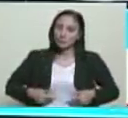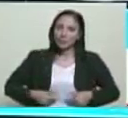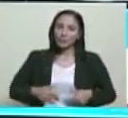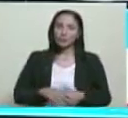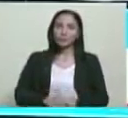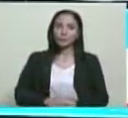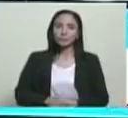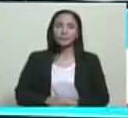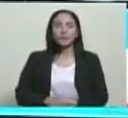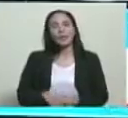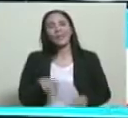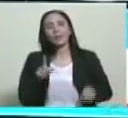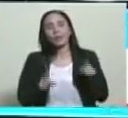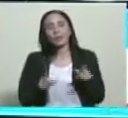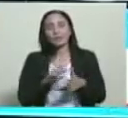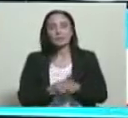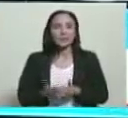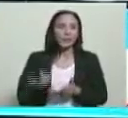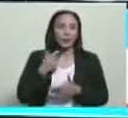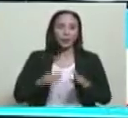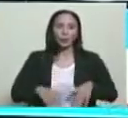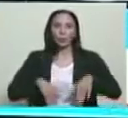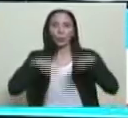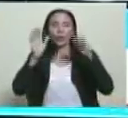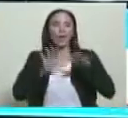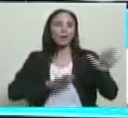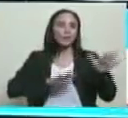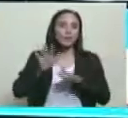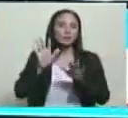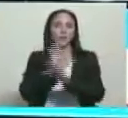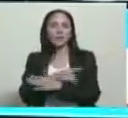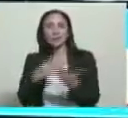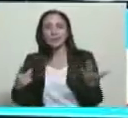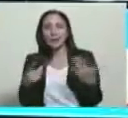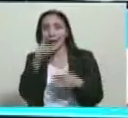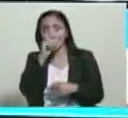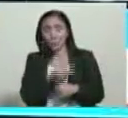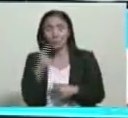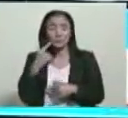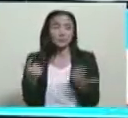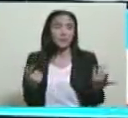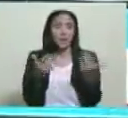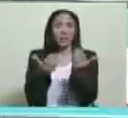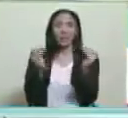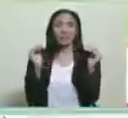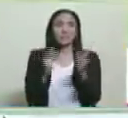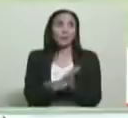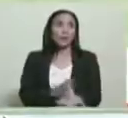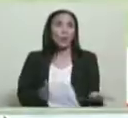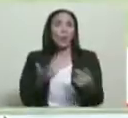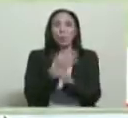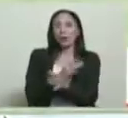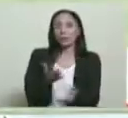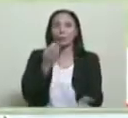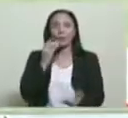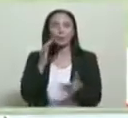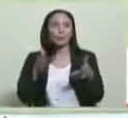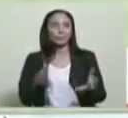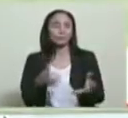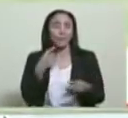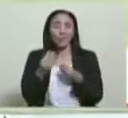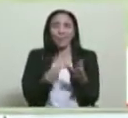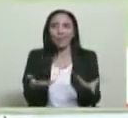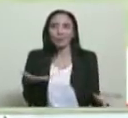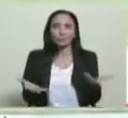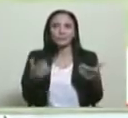hay un joven que está creciendo, 15 y 16 años, y está en la cancha y no sabe qué hacer. Está en su casa y no sabe qué